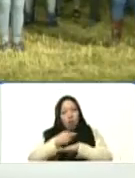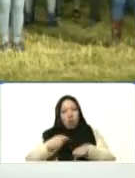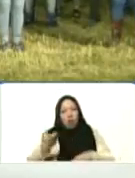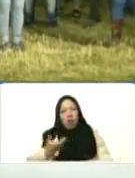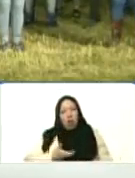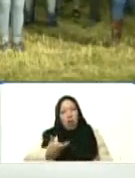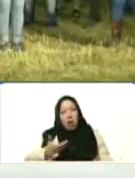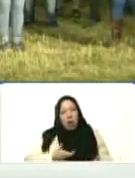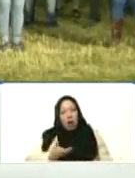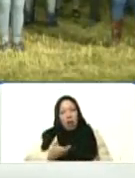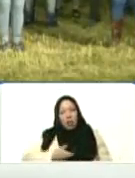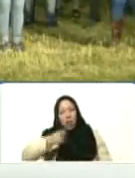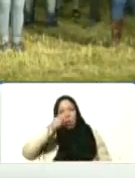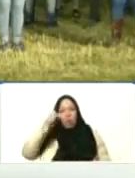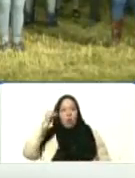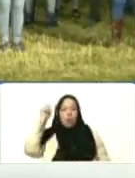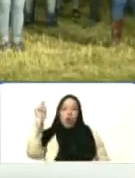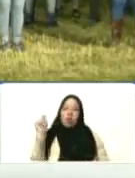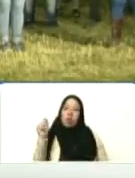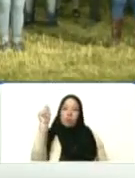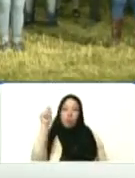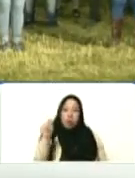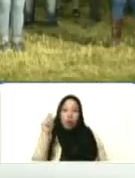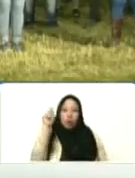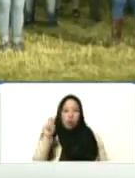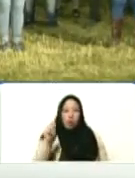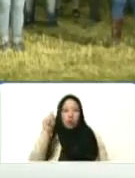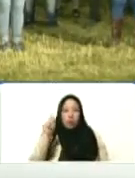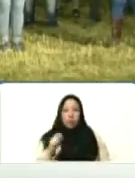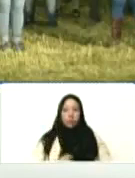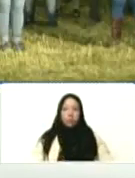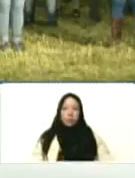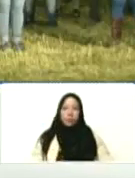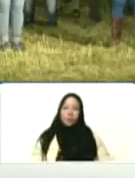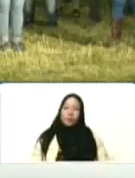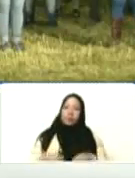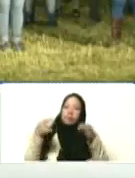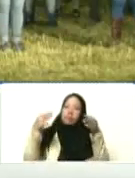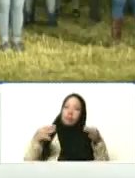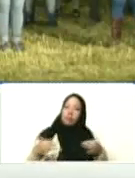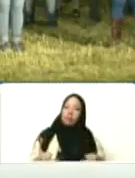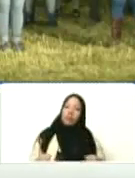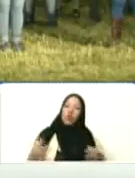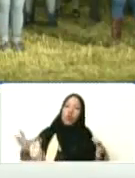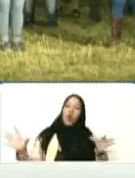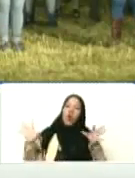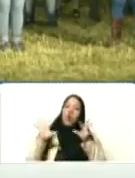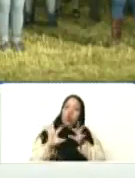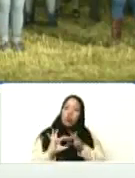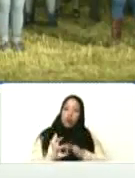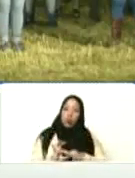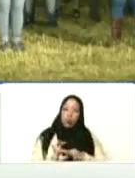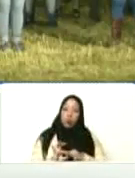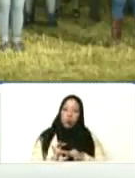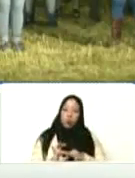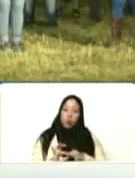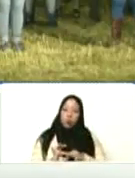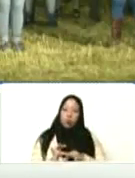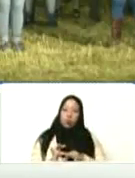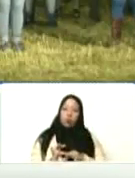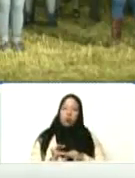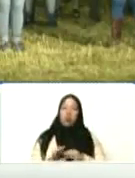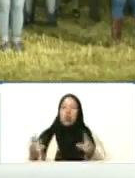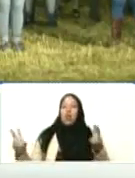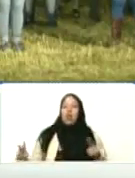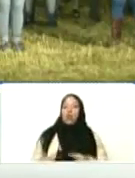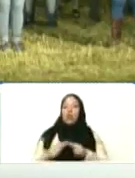alcaldes, alcaldesas, diputados de la revolución, estamos firmemente unidos y no van a